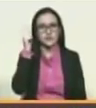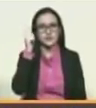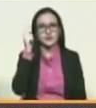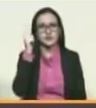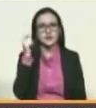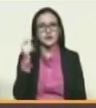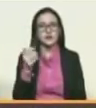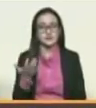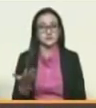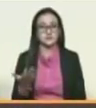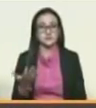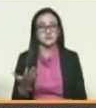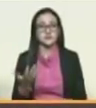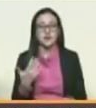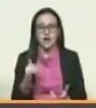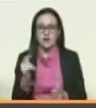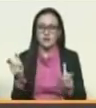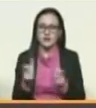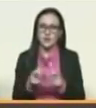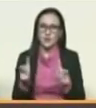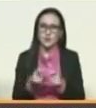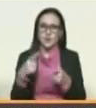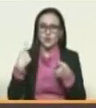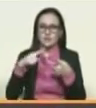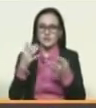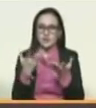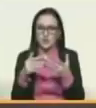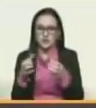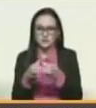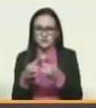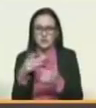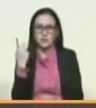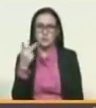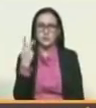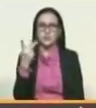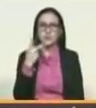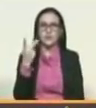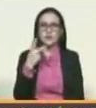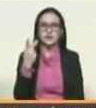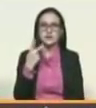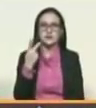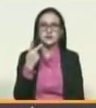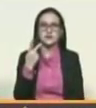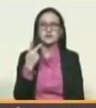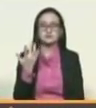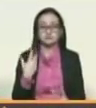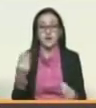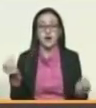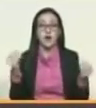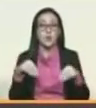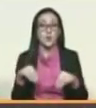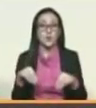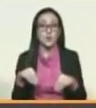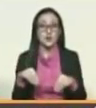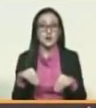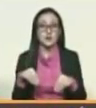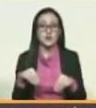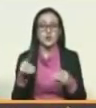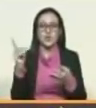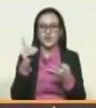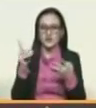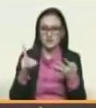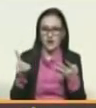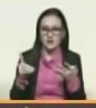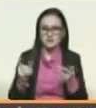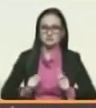yo he estado sosteniendo reuniones con diferentes organizaciones con fines políticos para ponernos de acuerdo en los detalles para